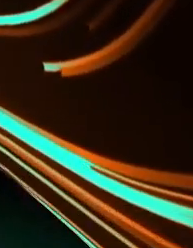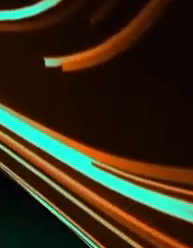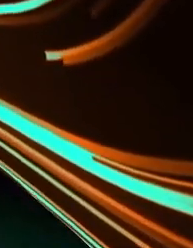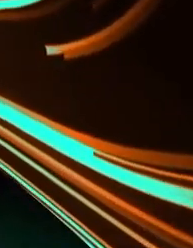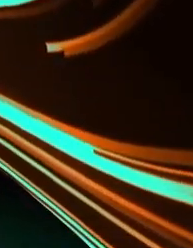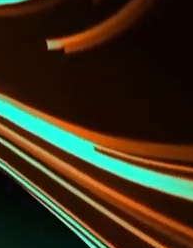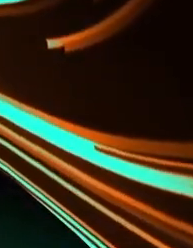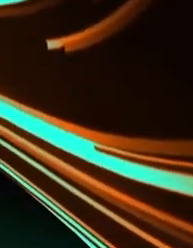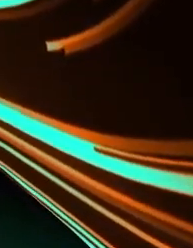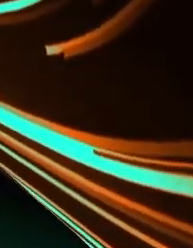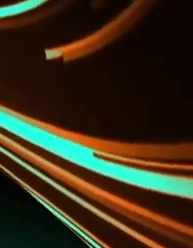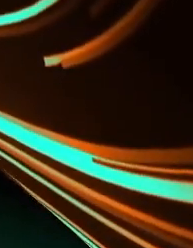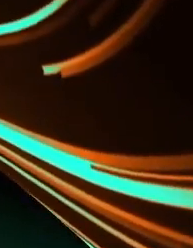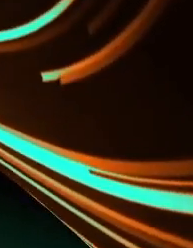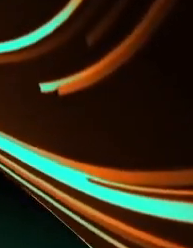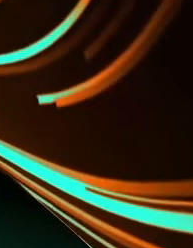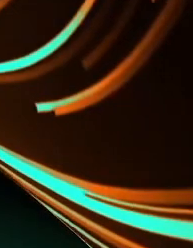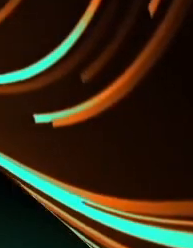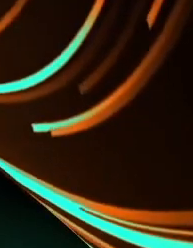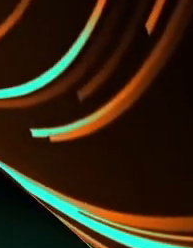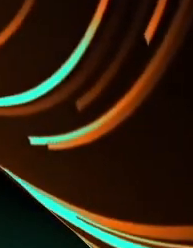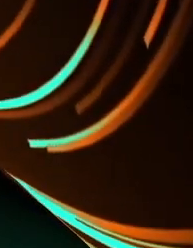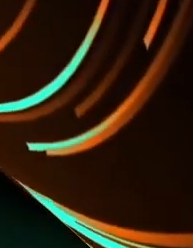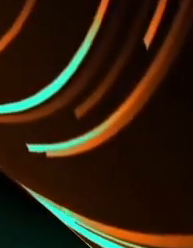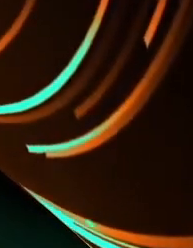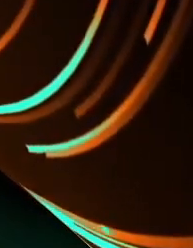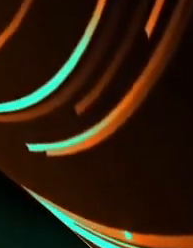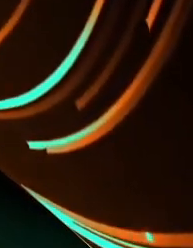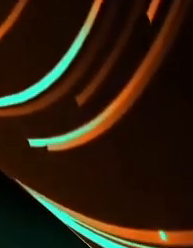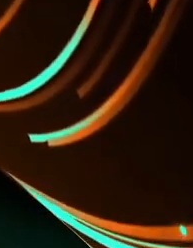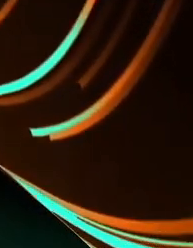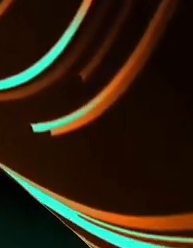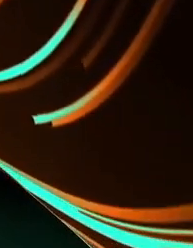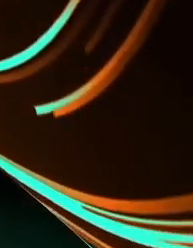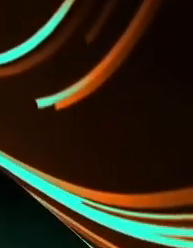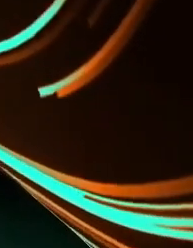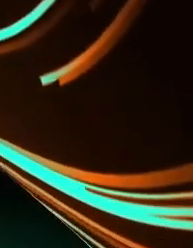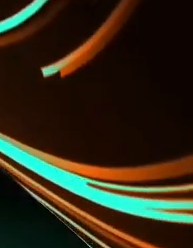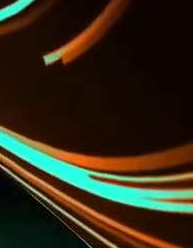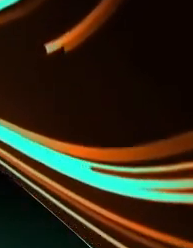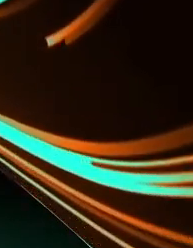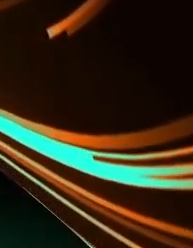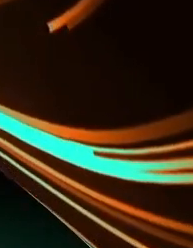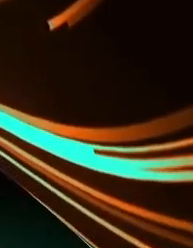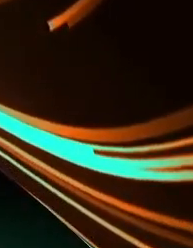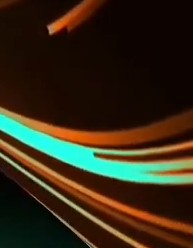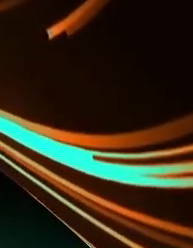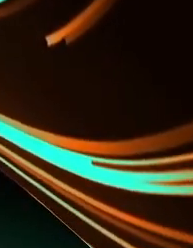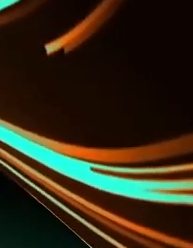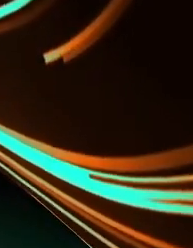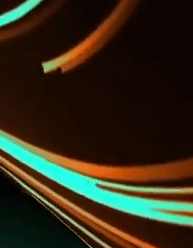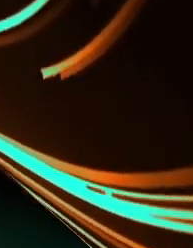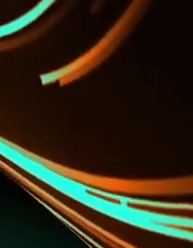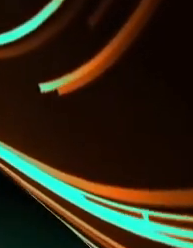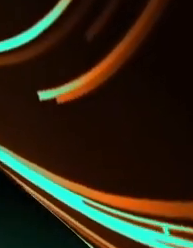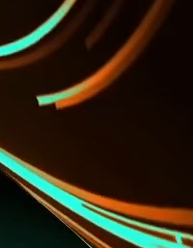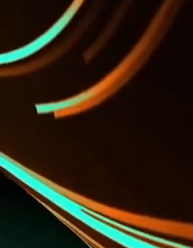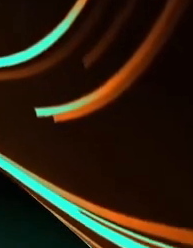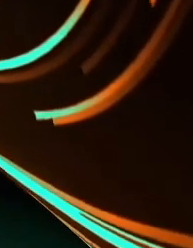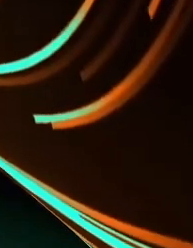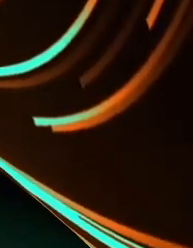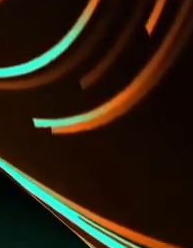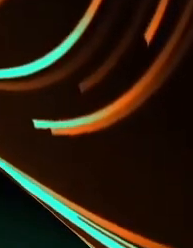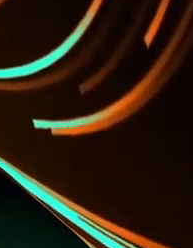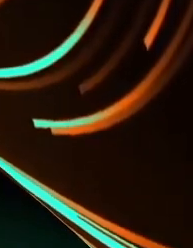que tienen derecho de aguas continentales, y el gobierno lo que podría hacer es promover el uso de desaladores y decirle,